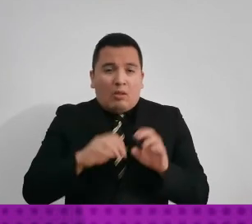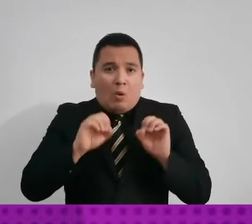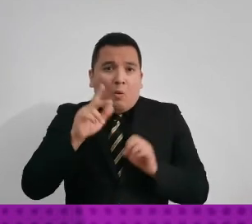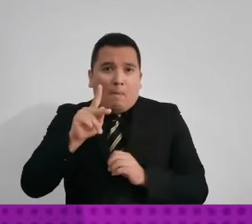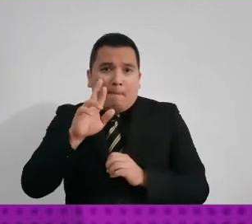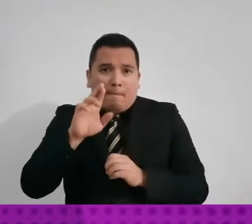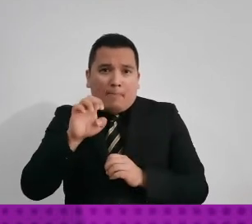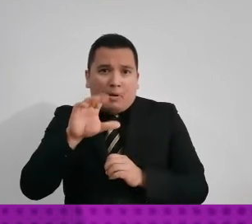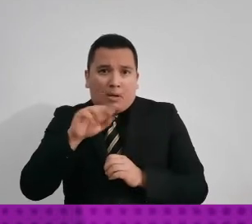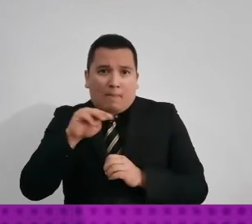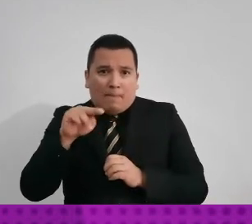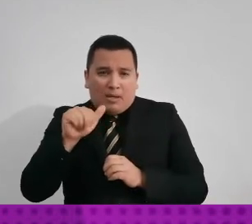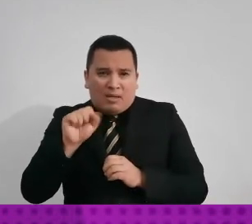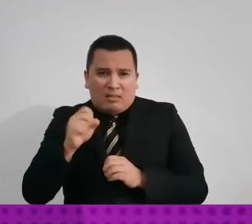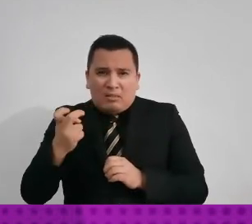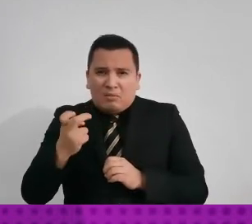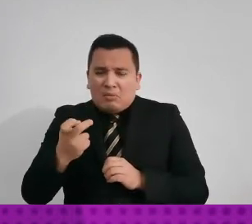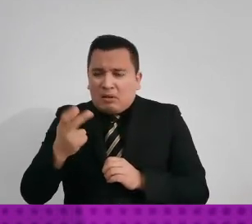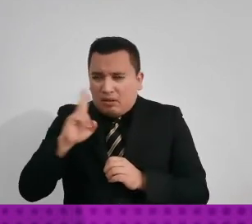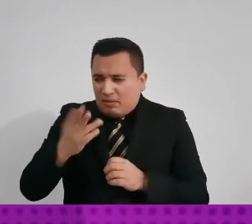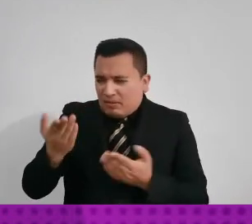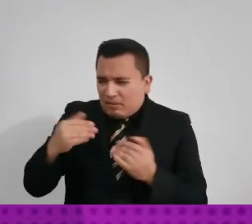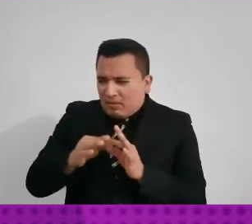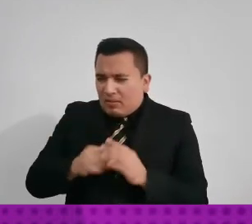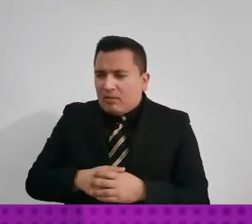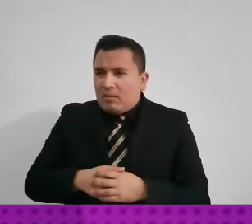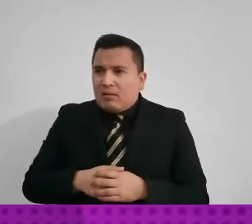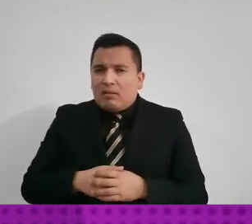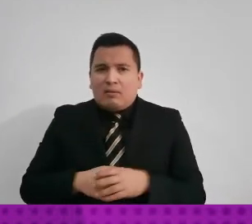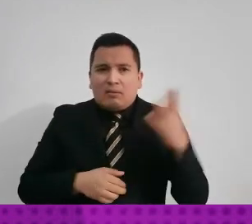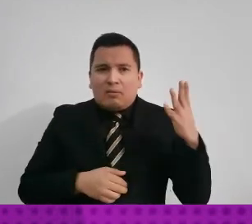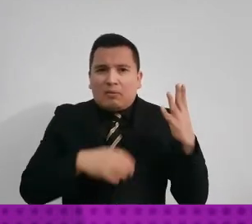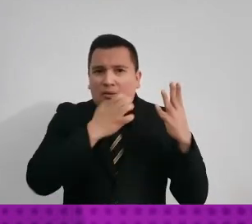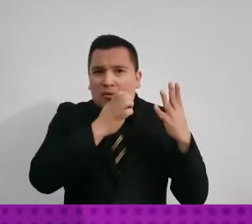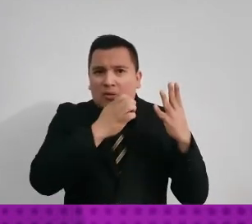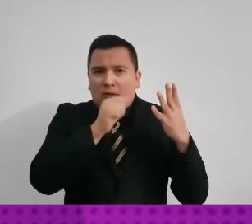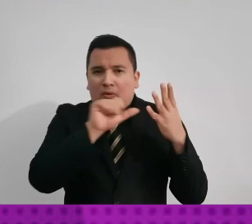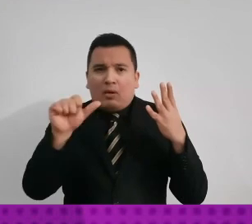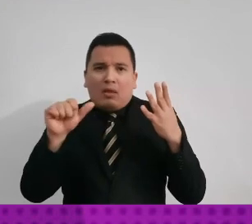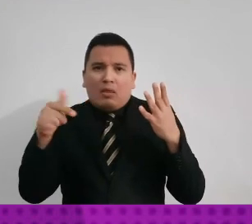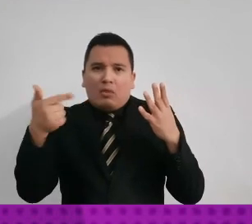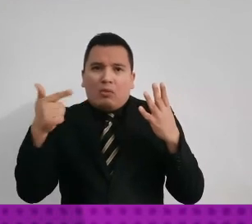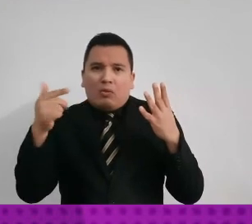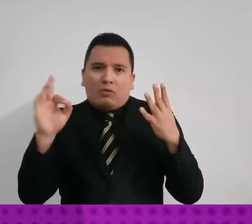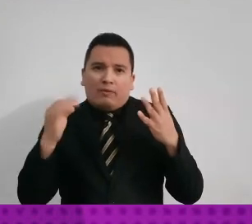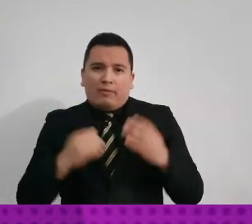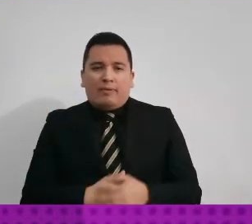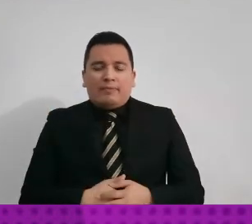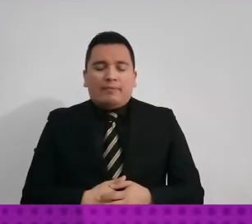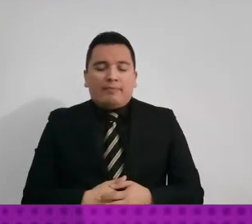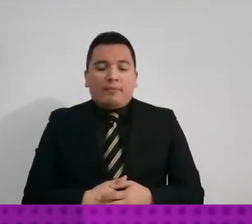las precampañas, ¿cuál es el periodo, señor secretario? Yo sé que ya no lo había mencionado, pero quiero hacer énfasis especialmente. 4 de enero al 12 de